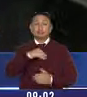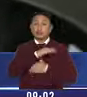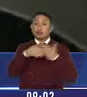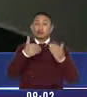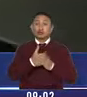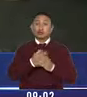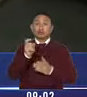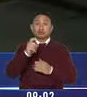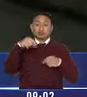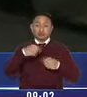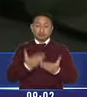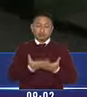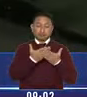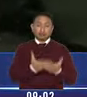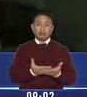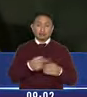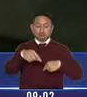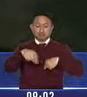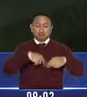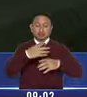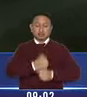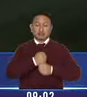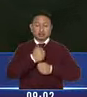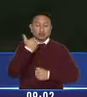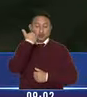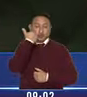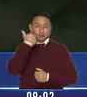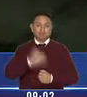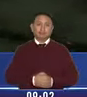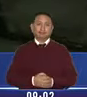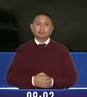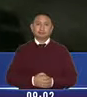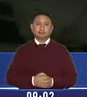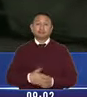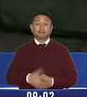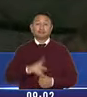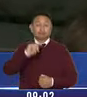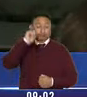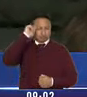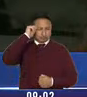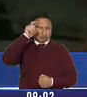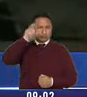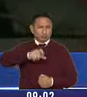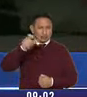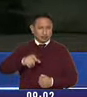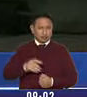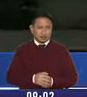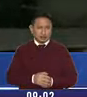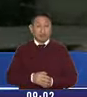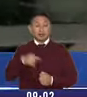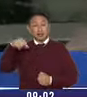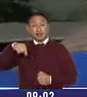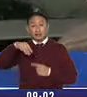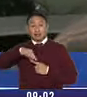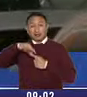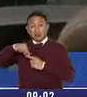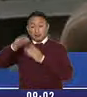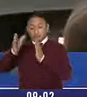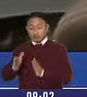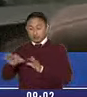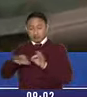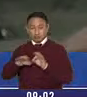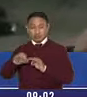necesario para ofrecerle una transportación segura y cómoda a los ciudadanos. Recordar a la ciudadanía, hay guías que les explican qué es lo que se puede hacer y qué es lo